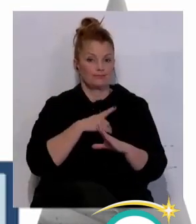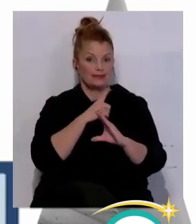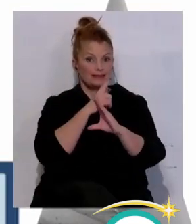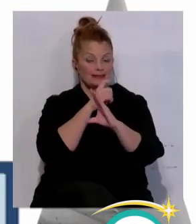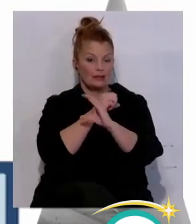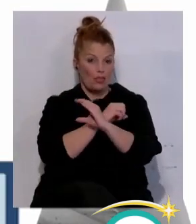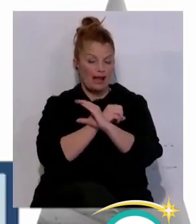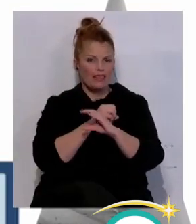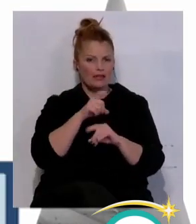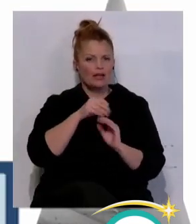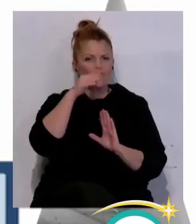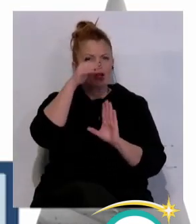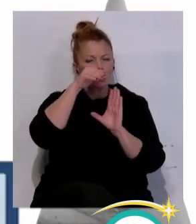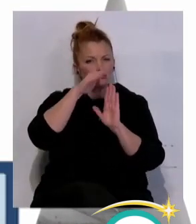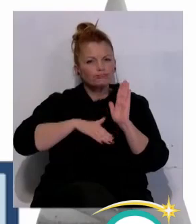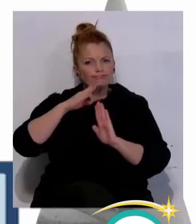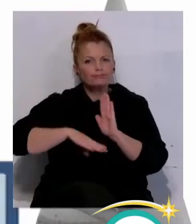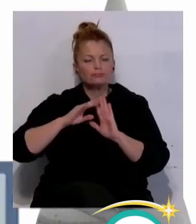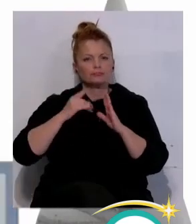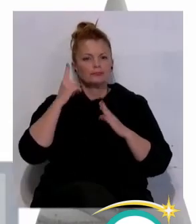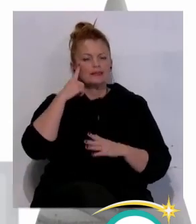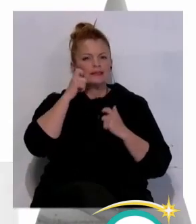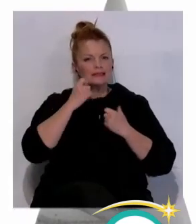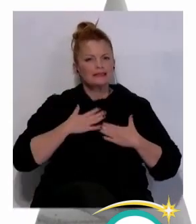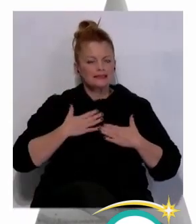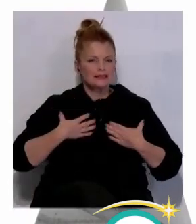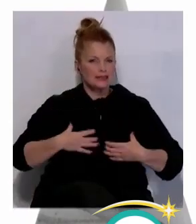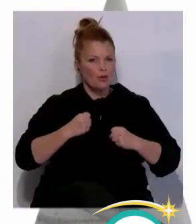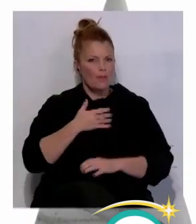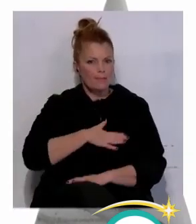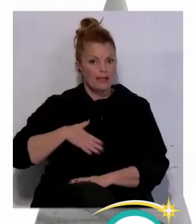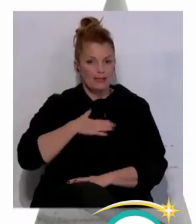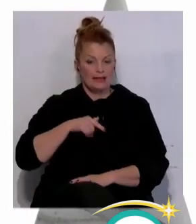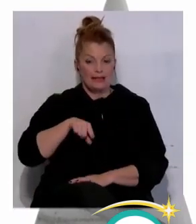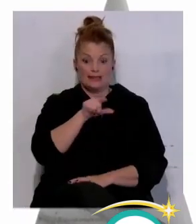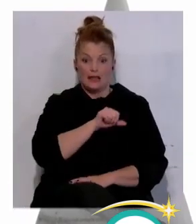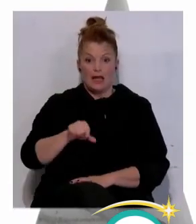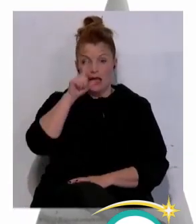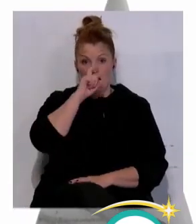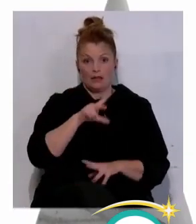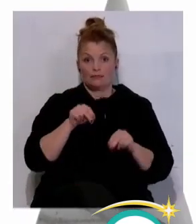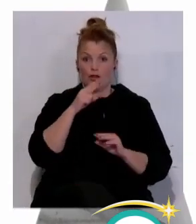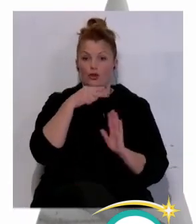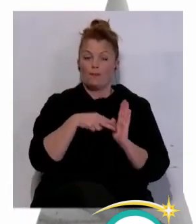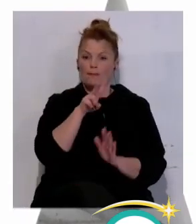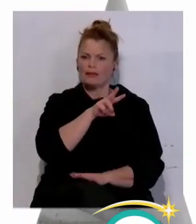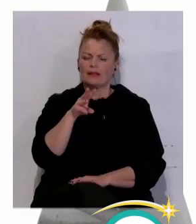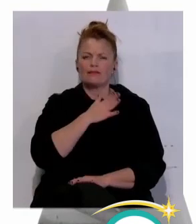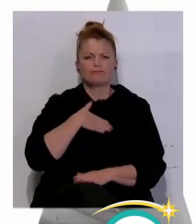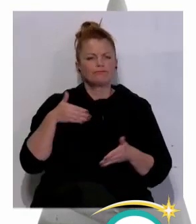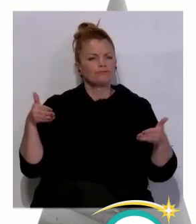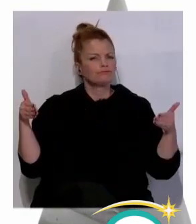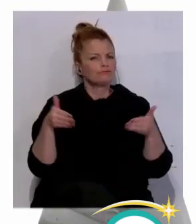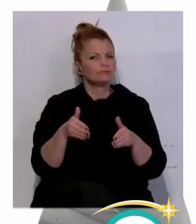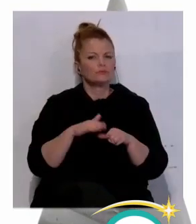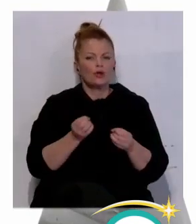contenidos sobre salud y bienestar y que esta semana, al término de este año 2023, queremos dedicar a